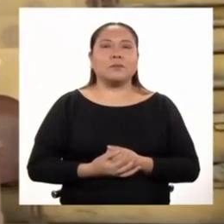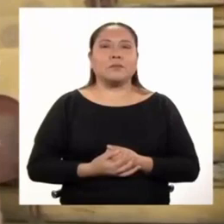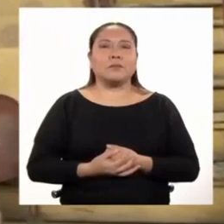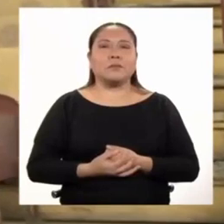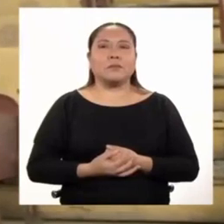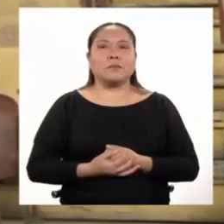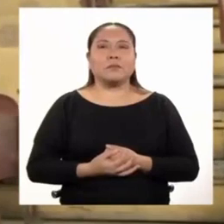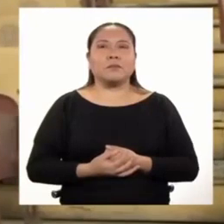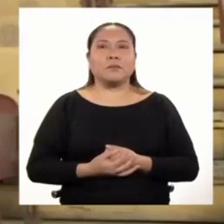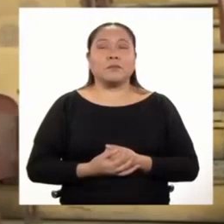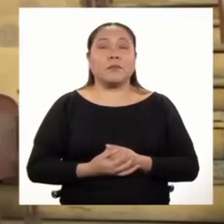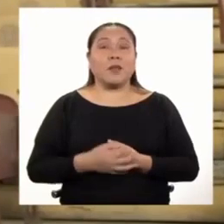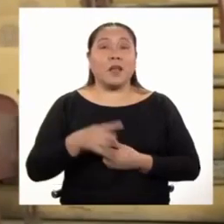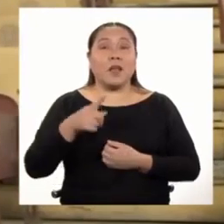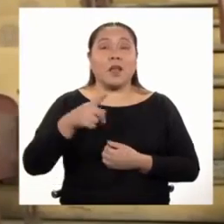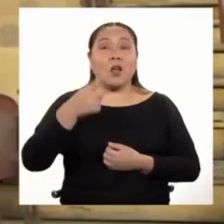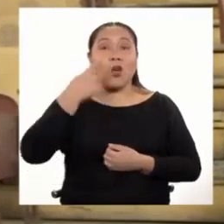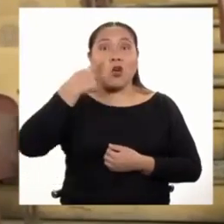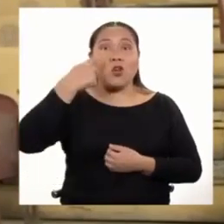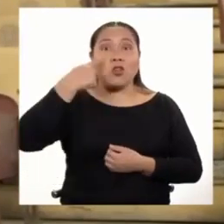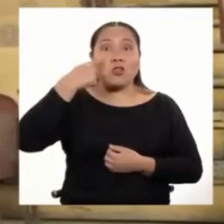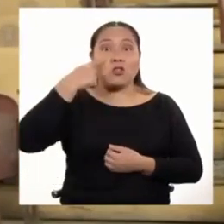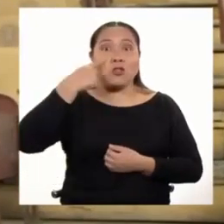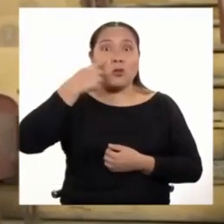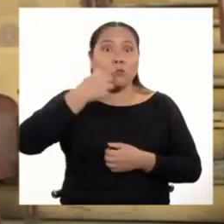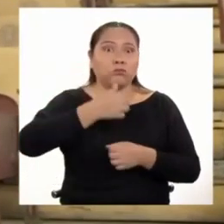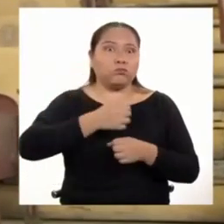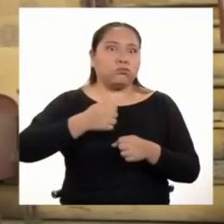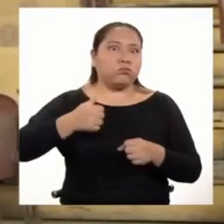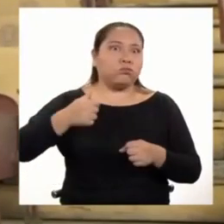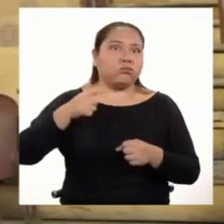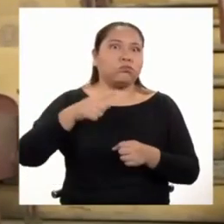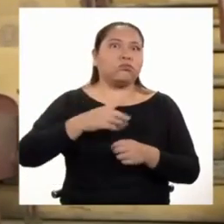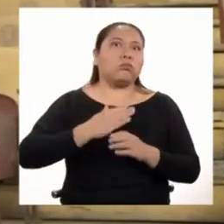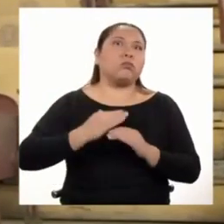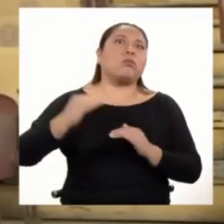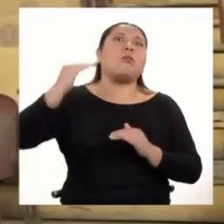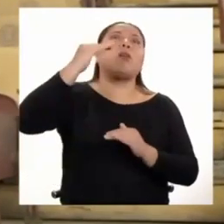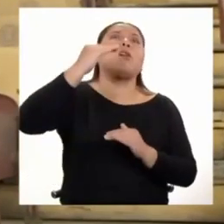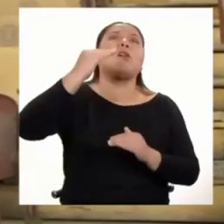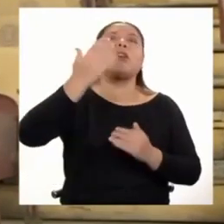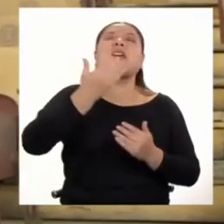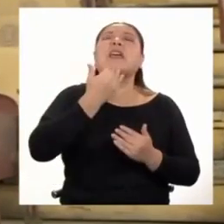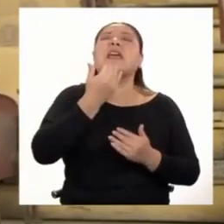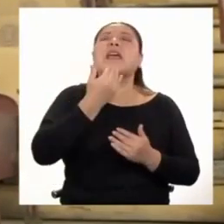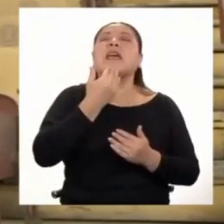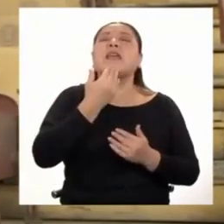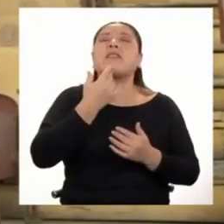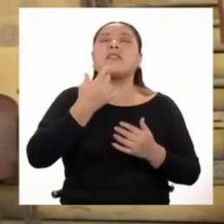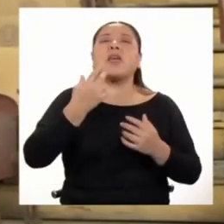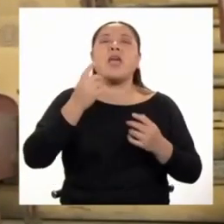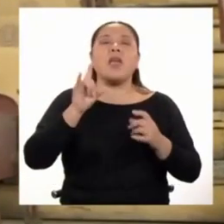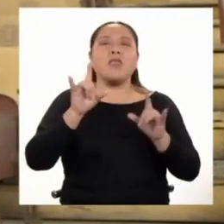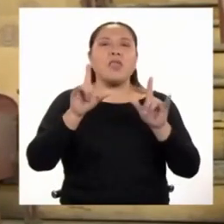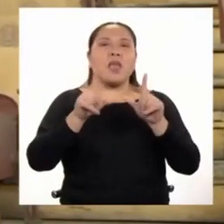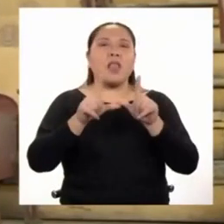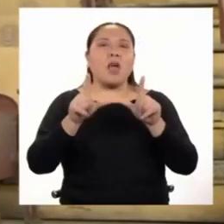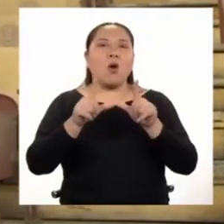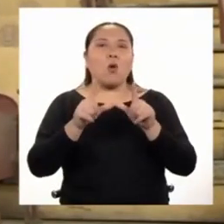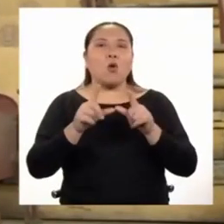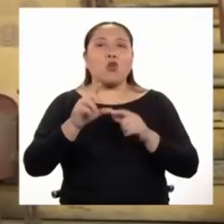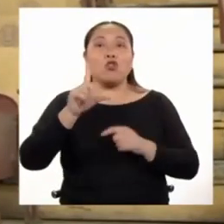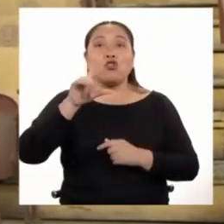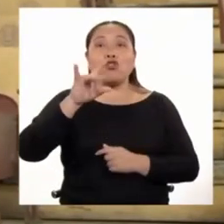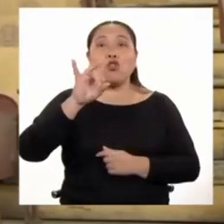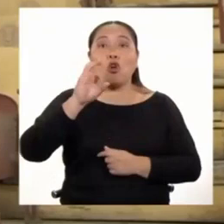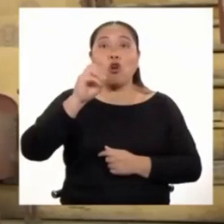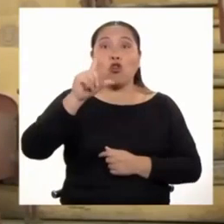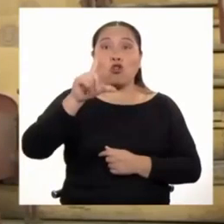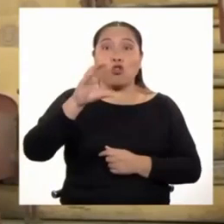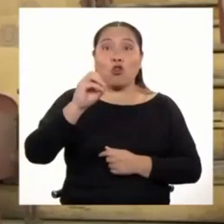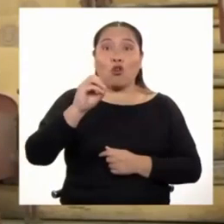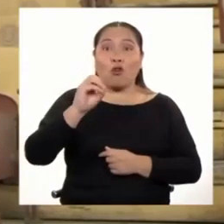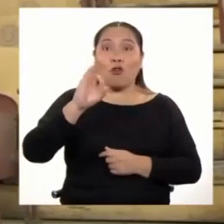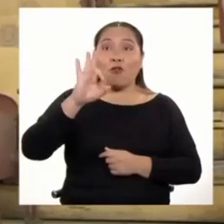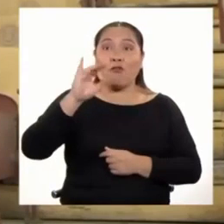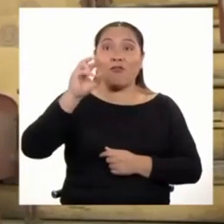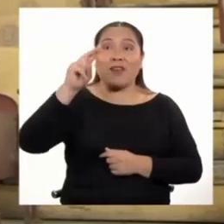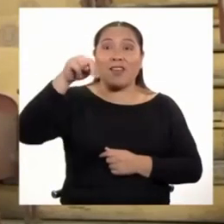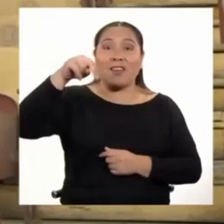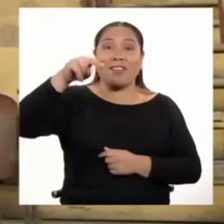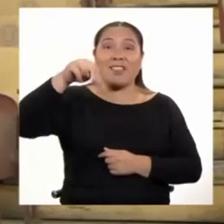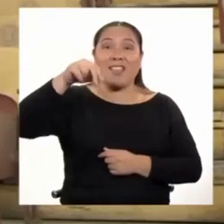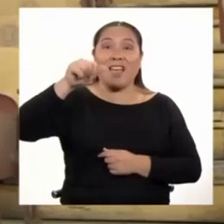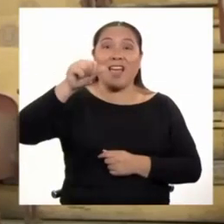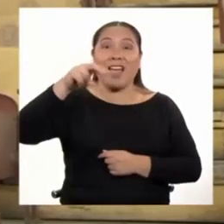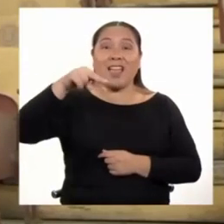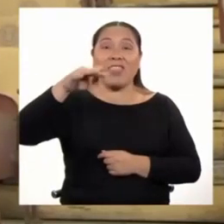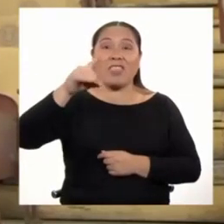El ídolo máximo de Universitario de Deportes es sin duda Lolo Fernández. Hombre sencillo, gran